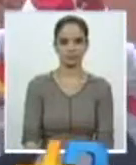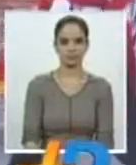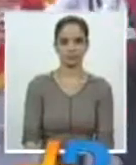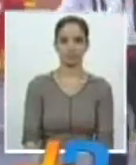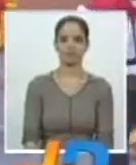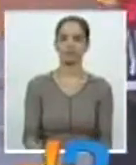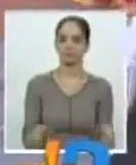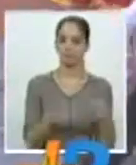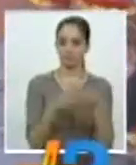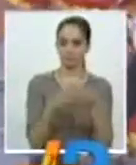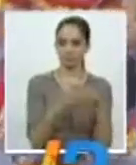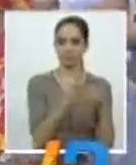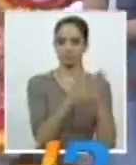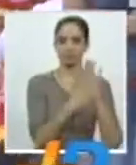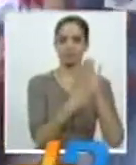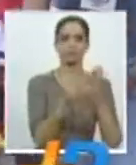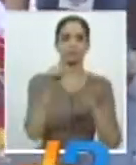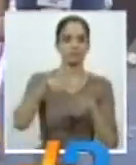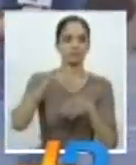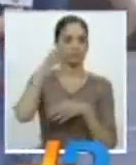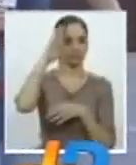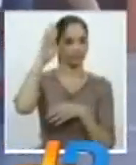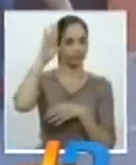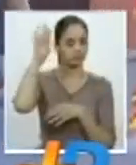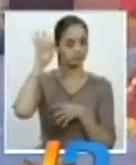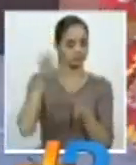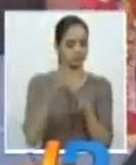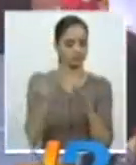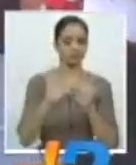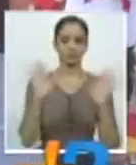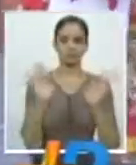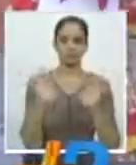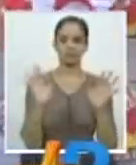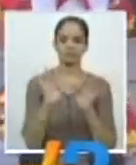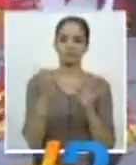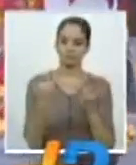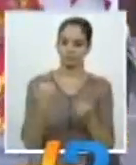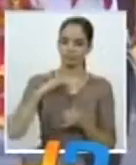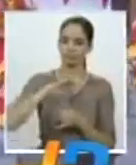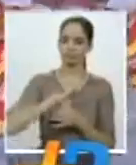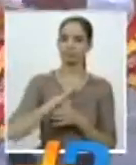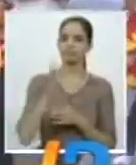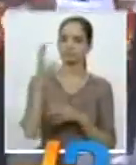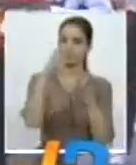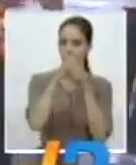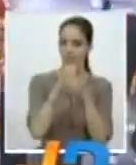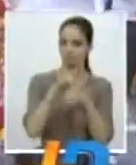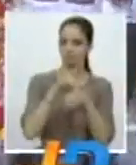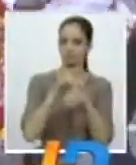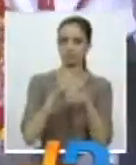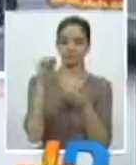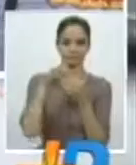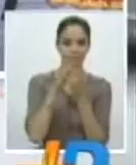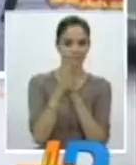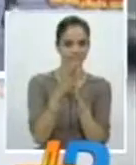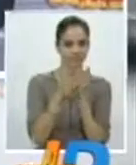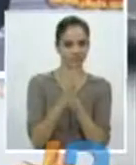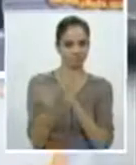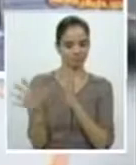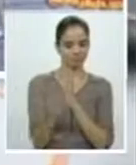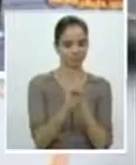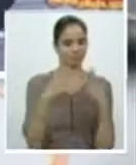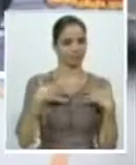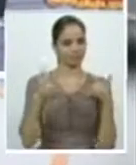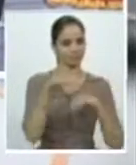Con la agrupación Brisas del Campis en el municipio del Cerrito, yo me despido. Nosotros tenemos una cita de nuevo en la noche con más información. Que tengan todos